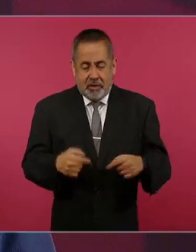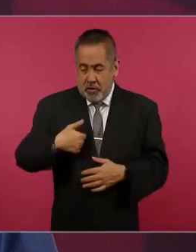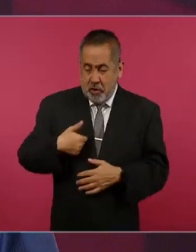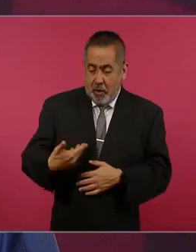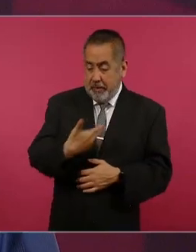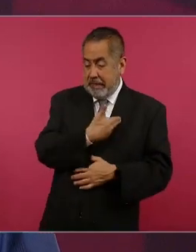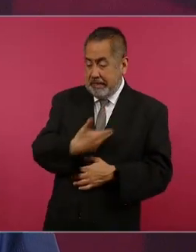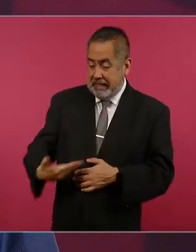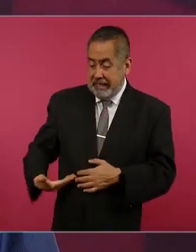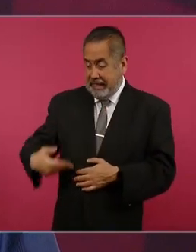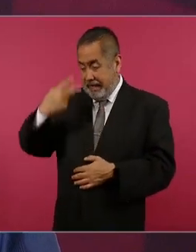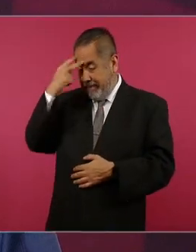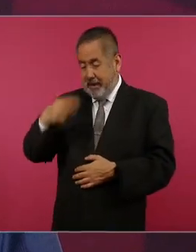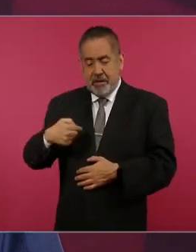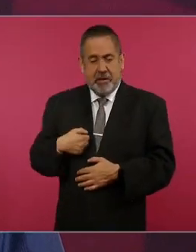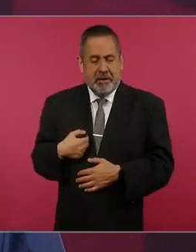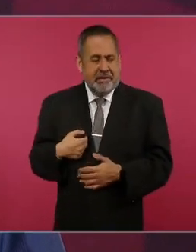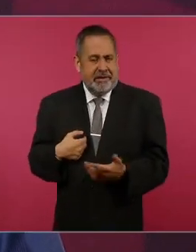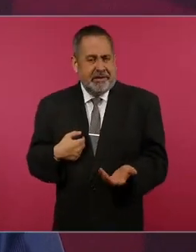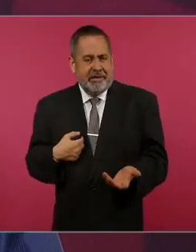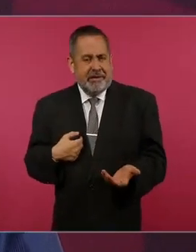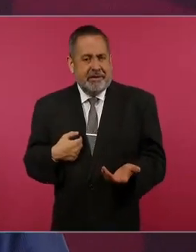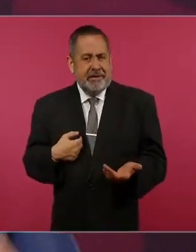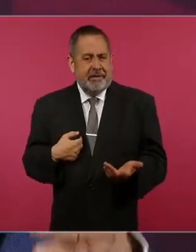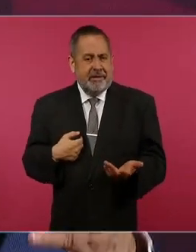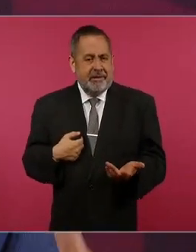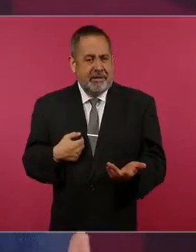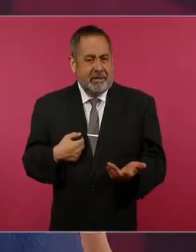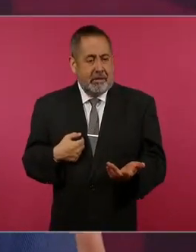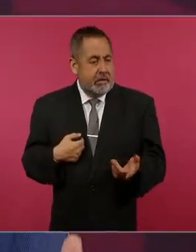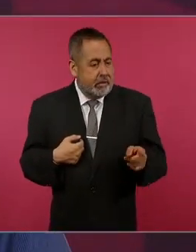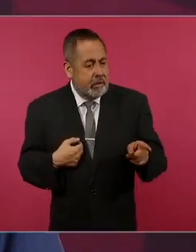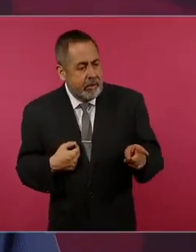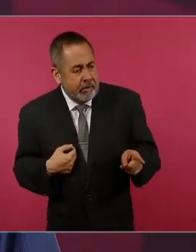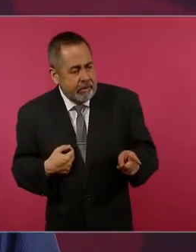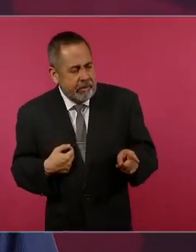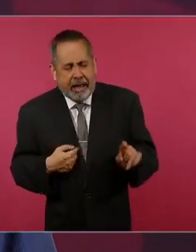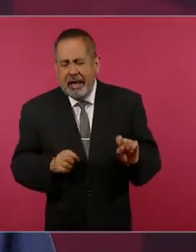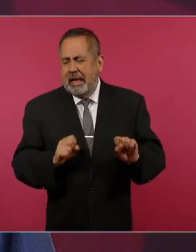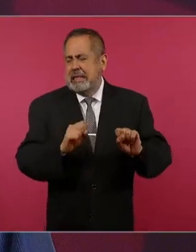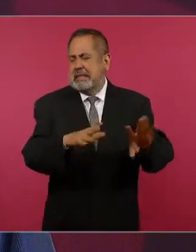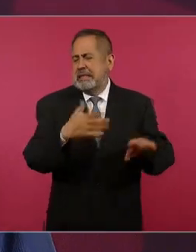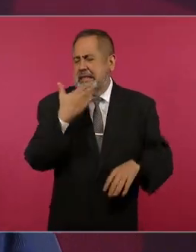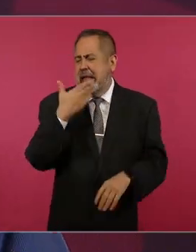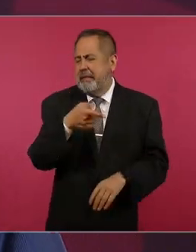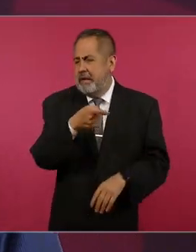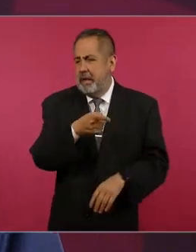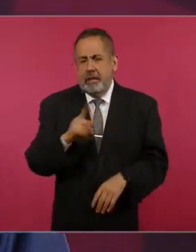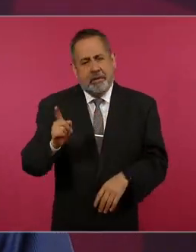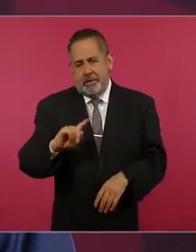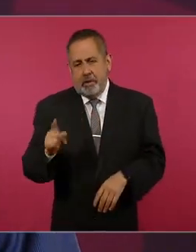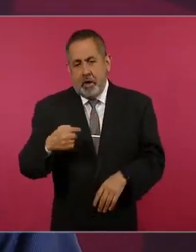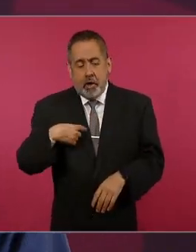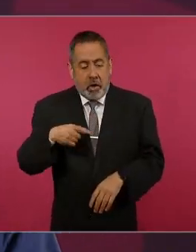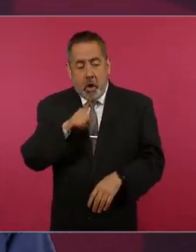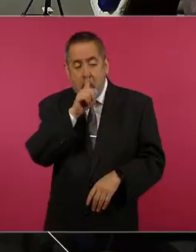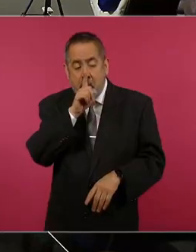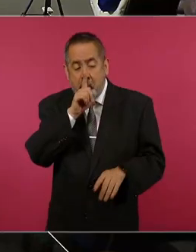va a permitir quedarse callado